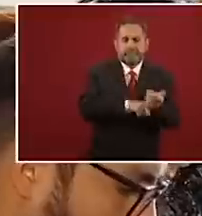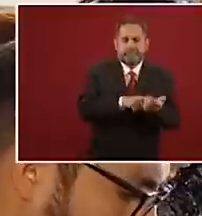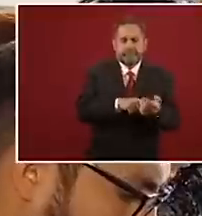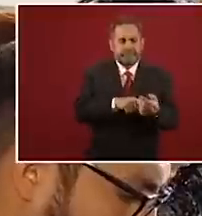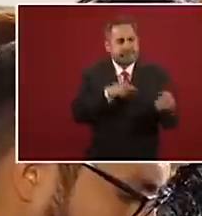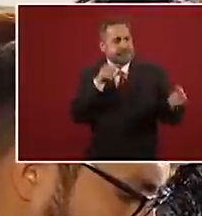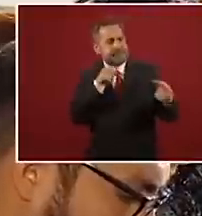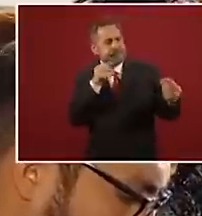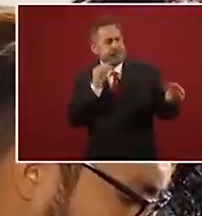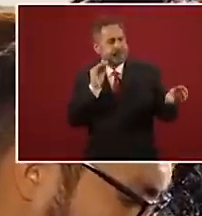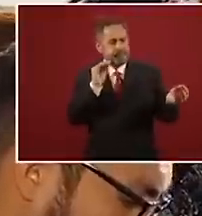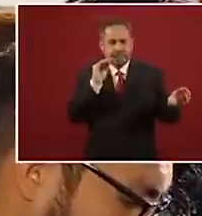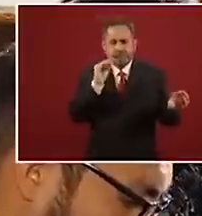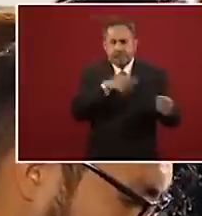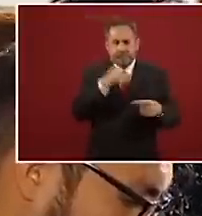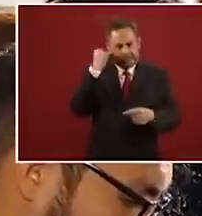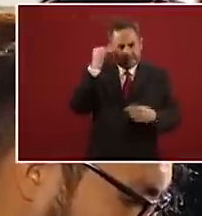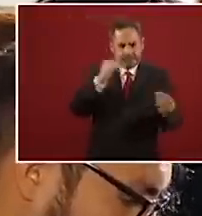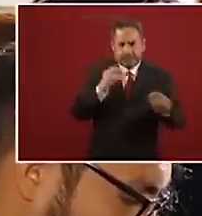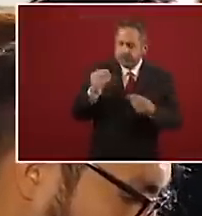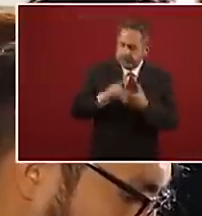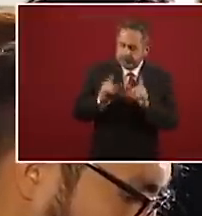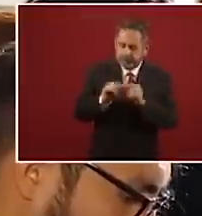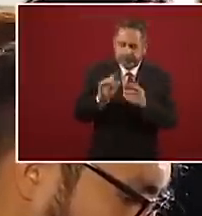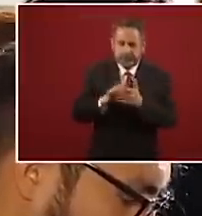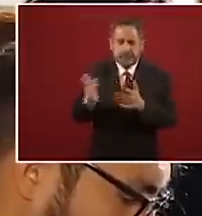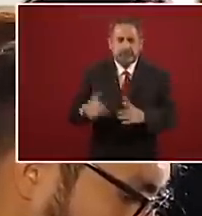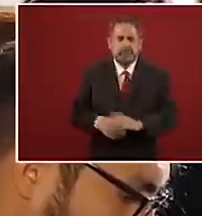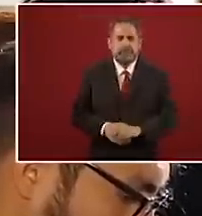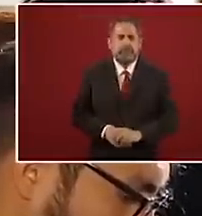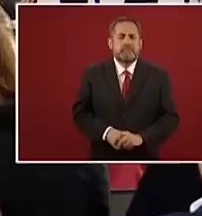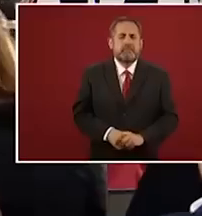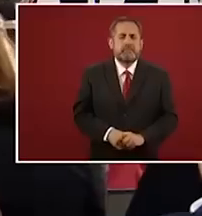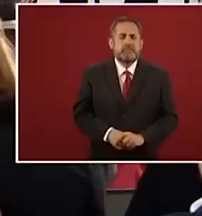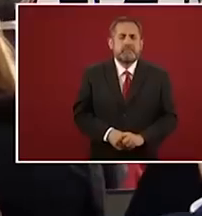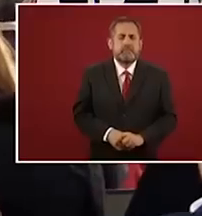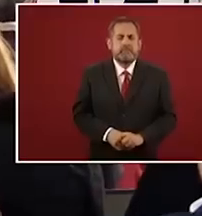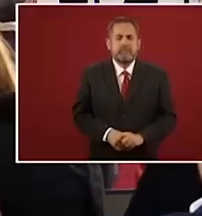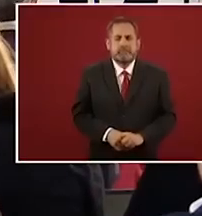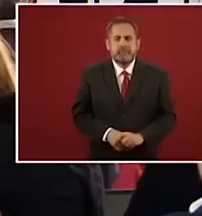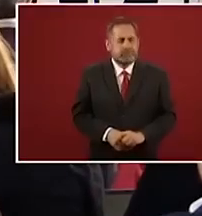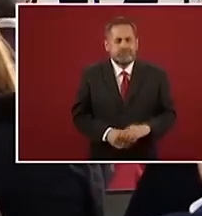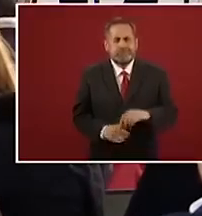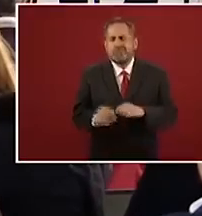verbal e ideológico? Muchas gracias por su respuesta, señor presidente. Muy poco, Miguel,